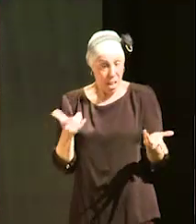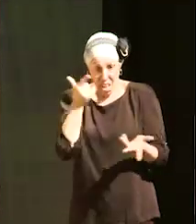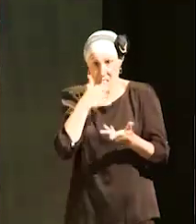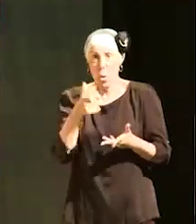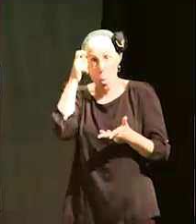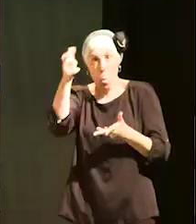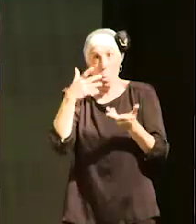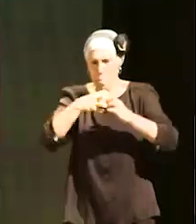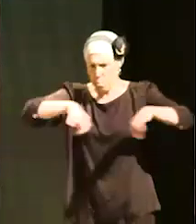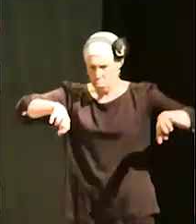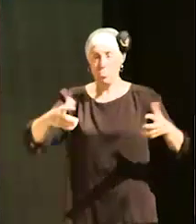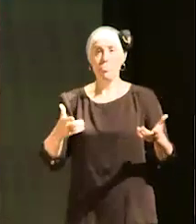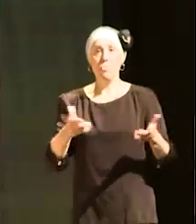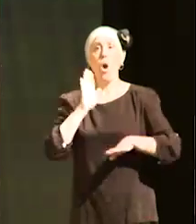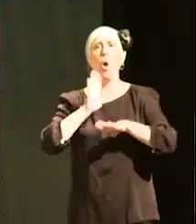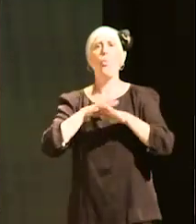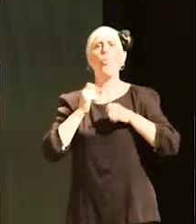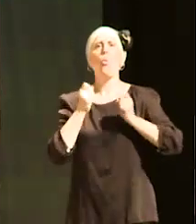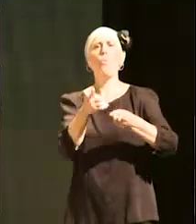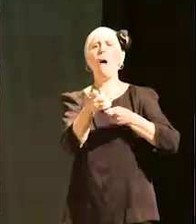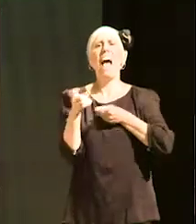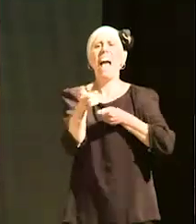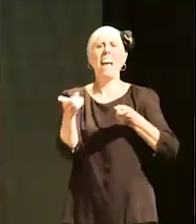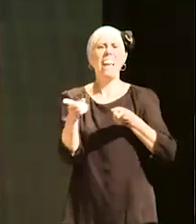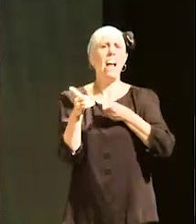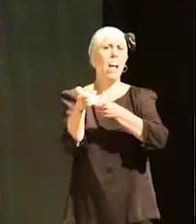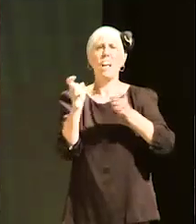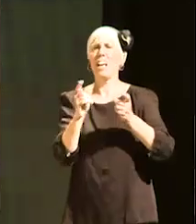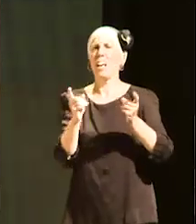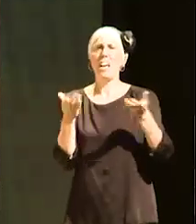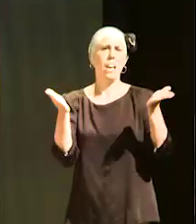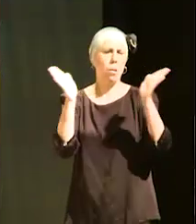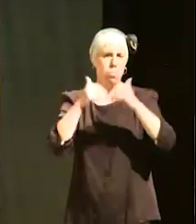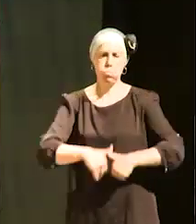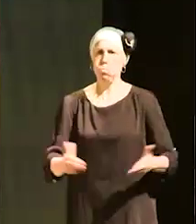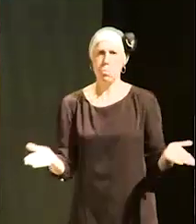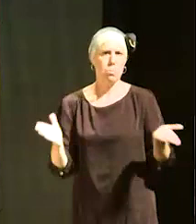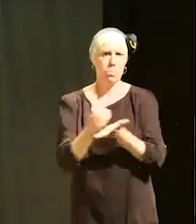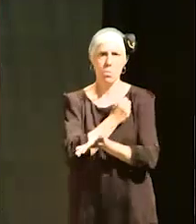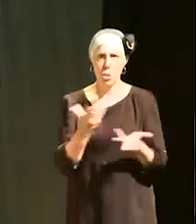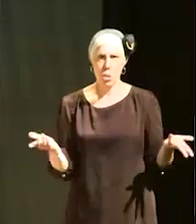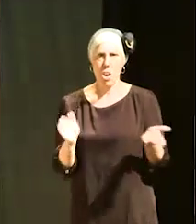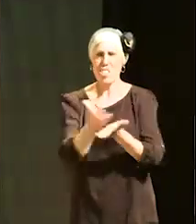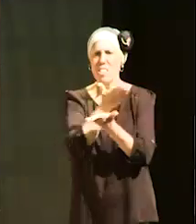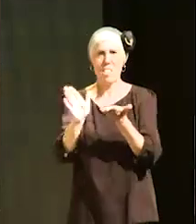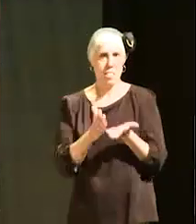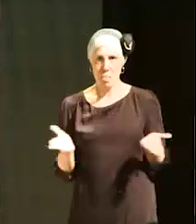individual a una guerra detona y deja todo desperdigado no sé si respondo